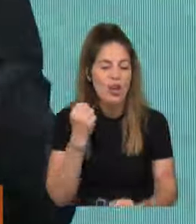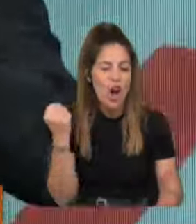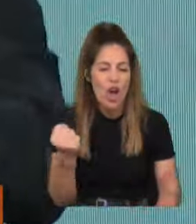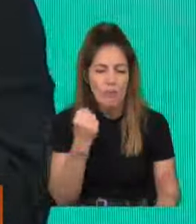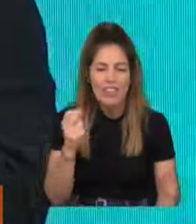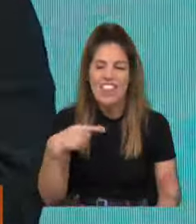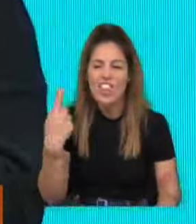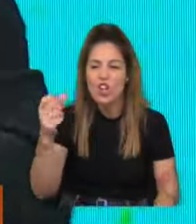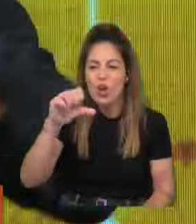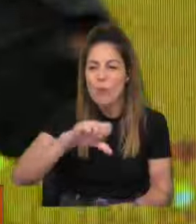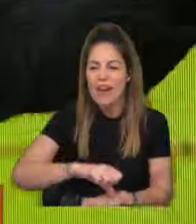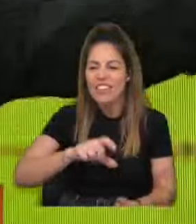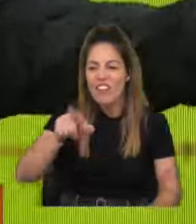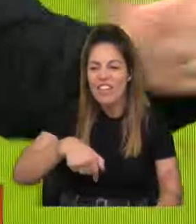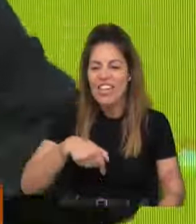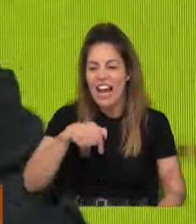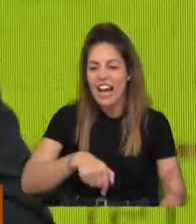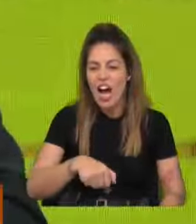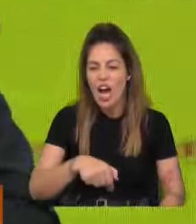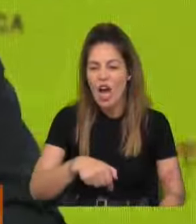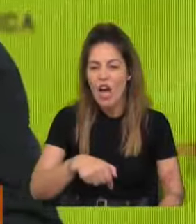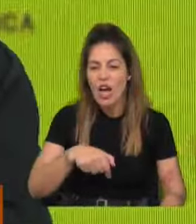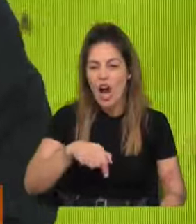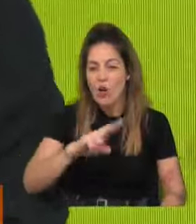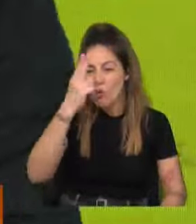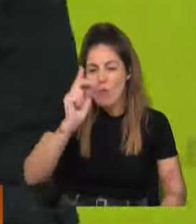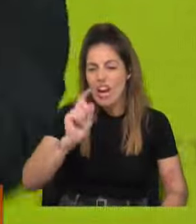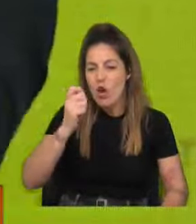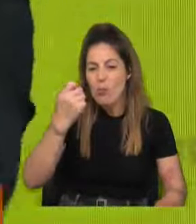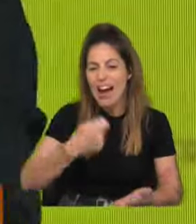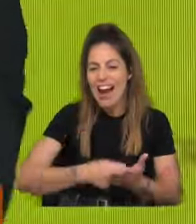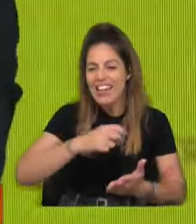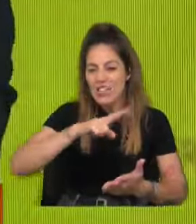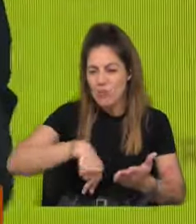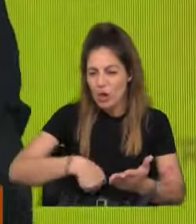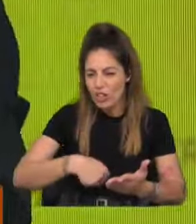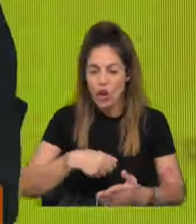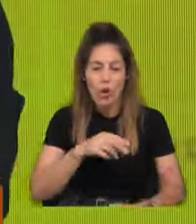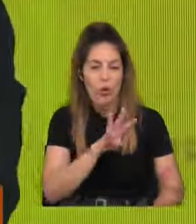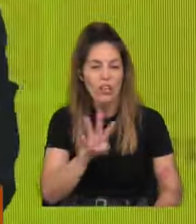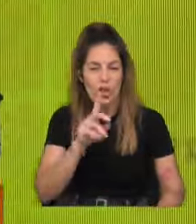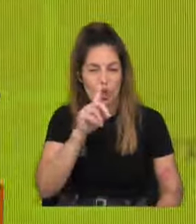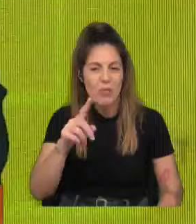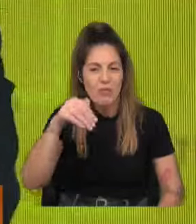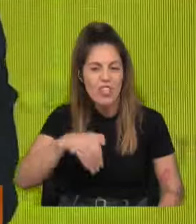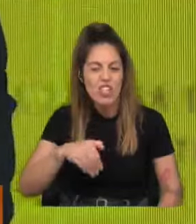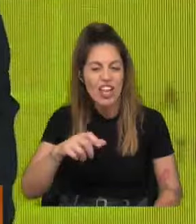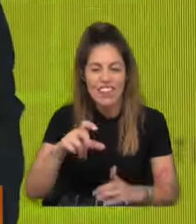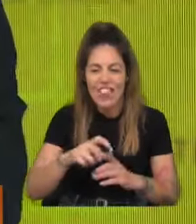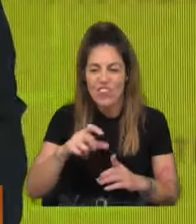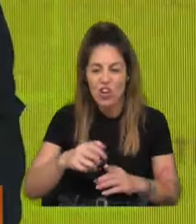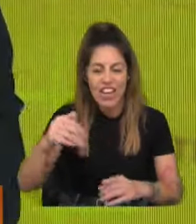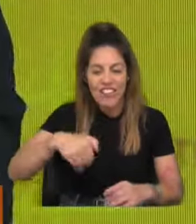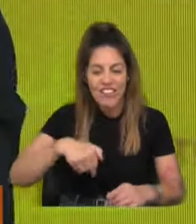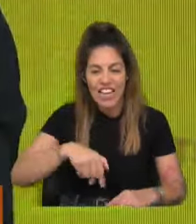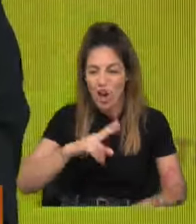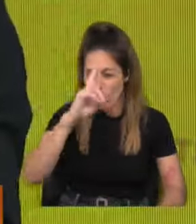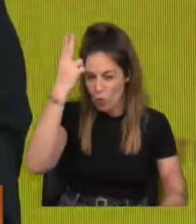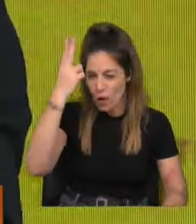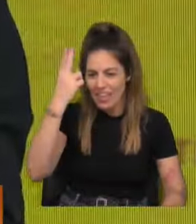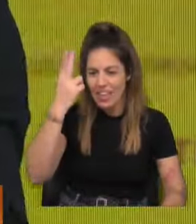otros países que vienen a Uruguay para no pagar impuestos en sus países hay 44000 millones de dólares que anualmente salen entran a Uruguay